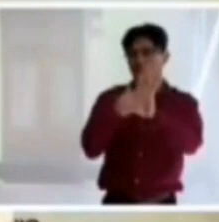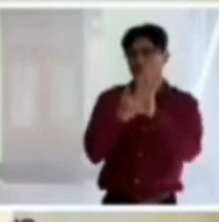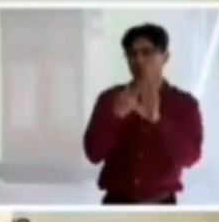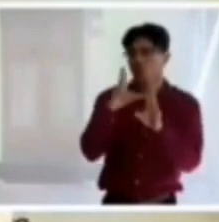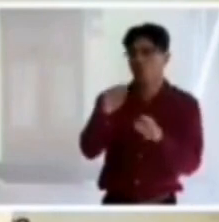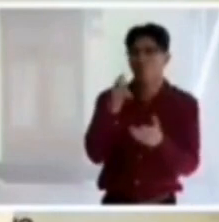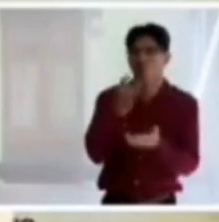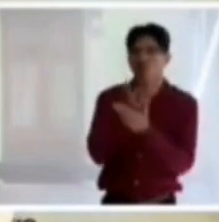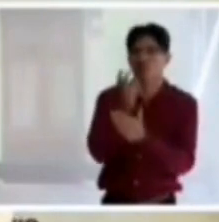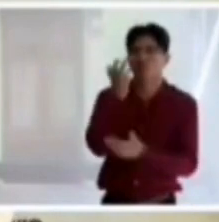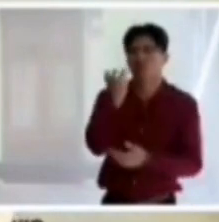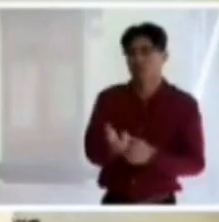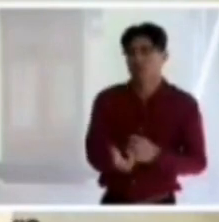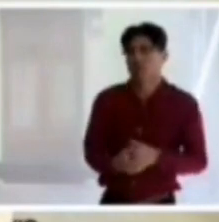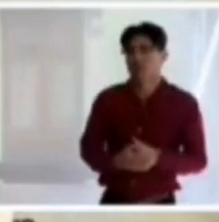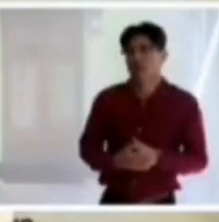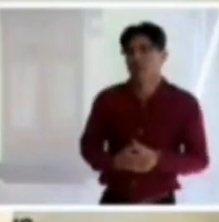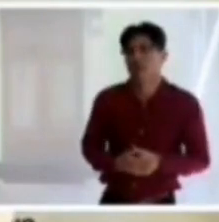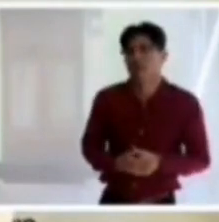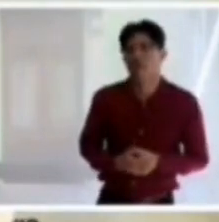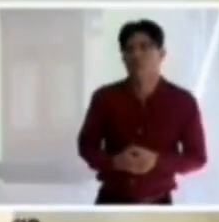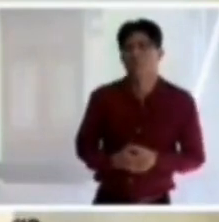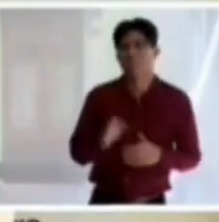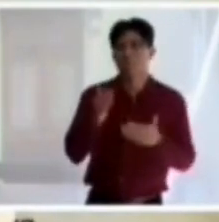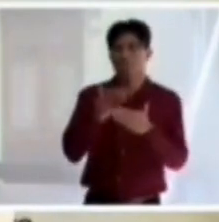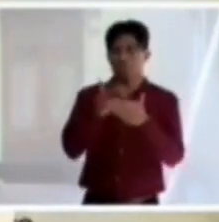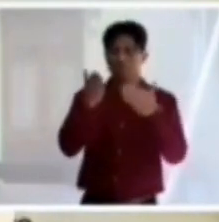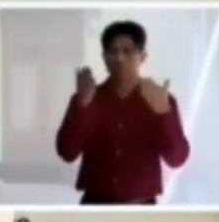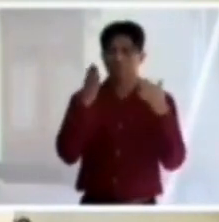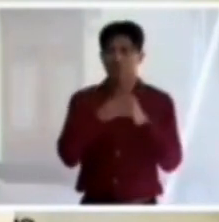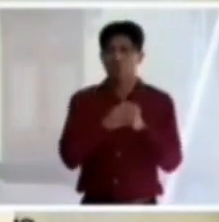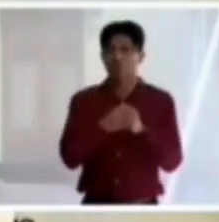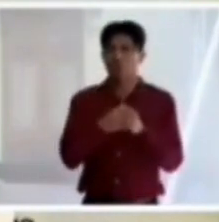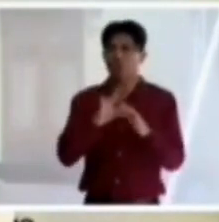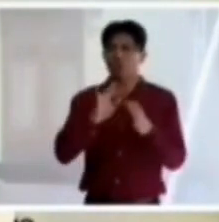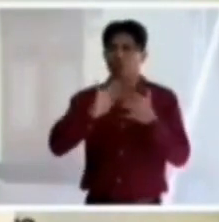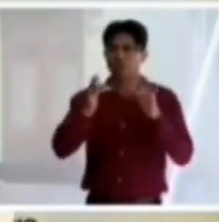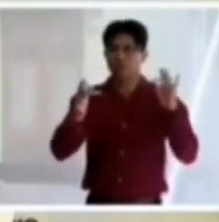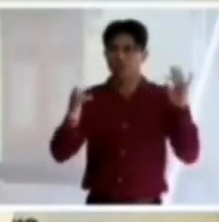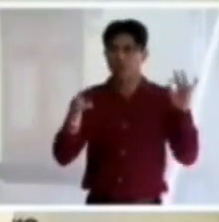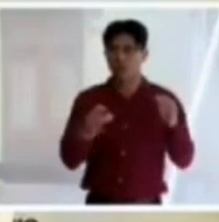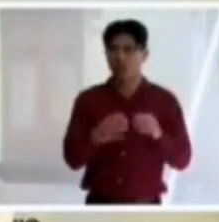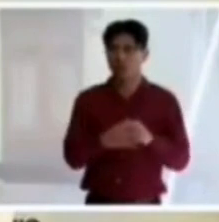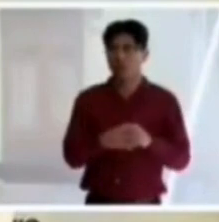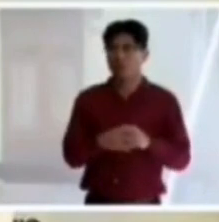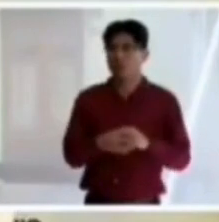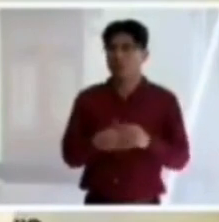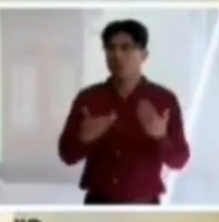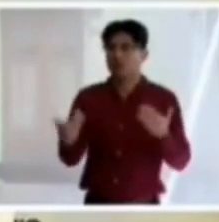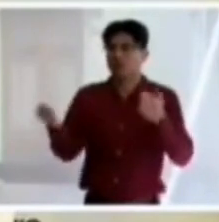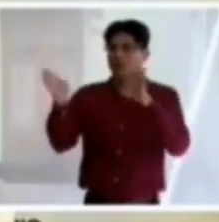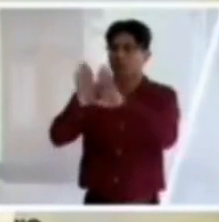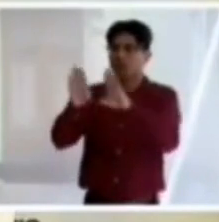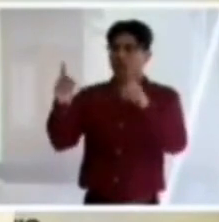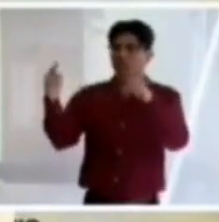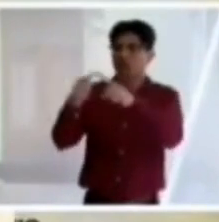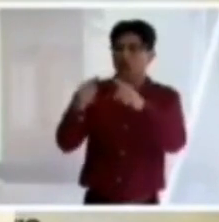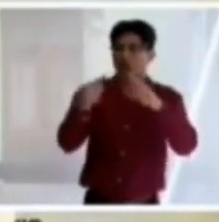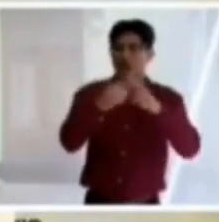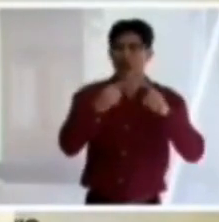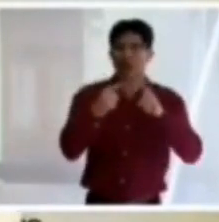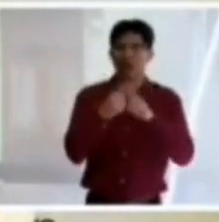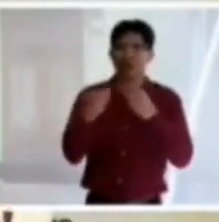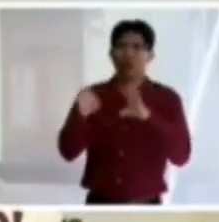solamente ellos filtran a través de sus redes que se van a cerrar las iglesias, los